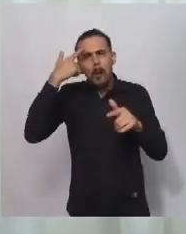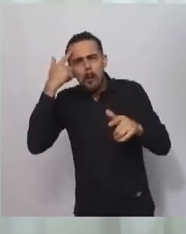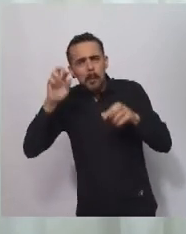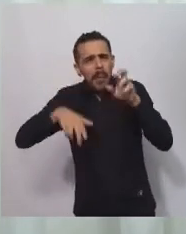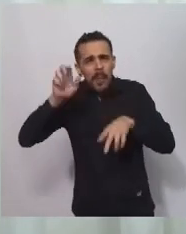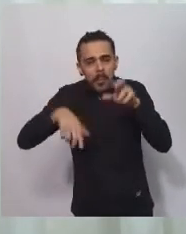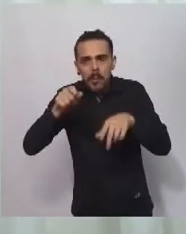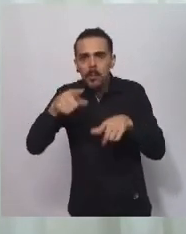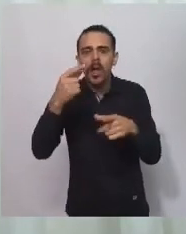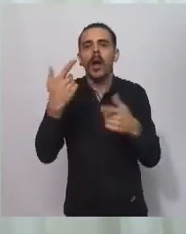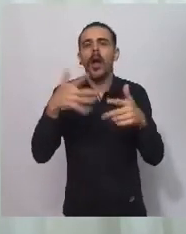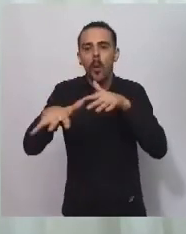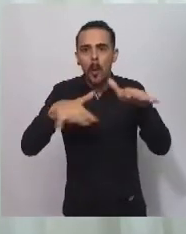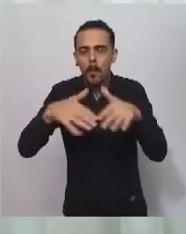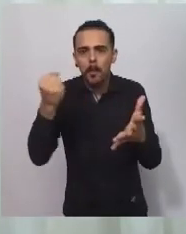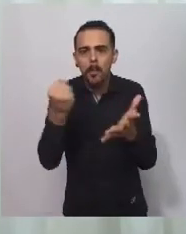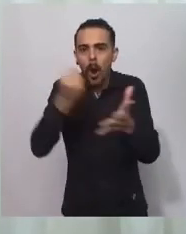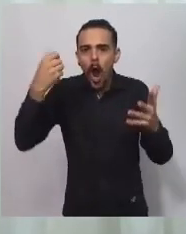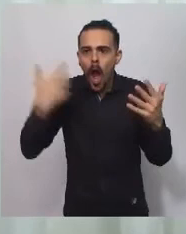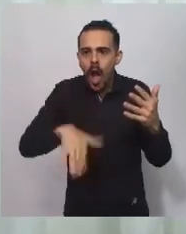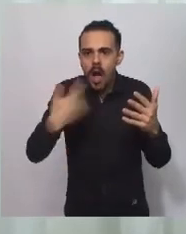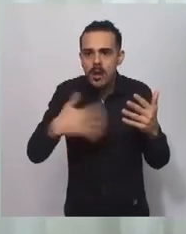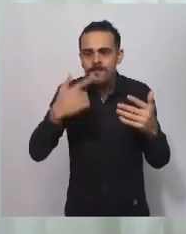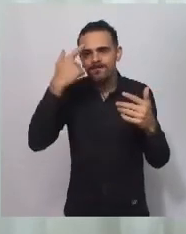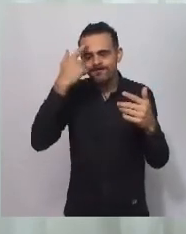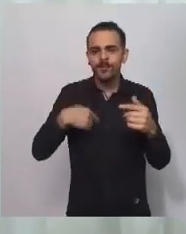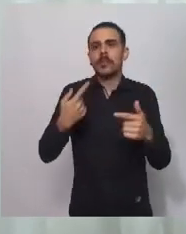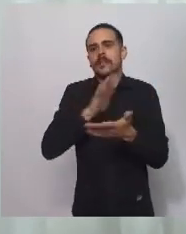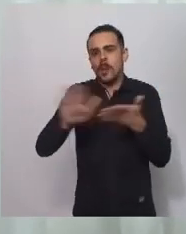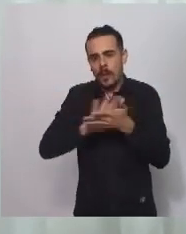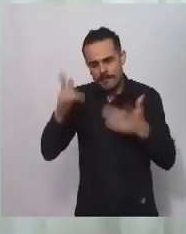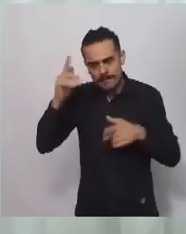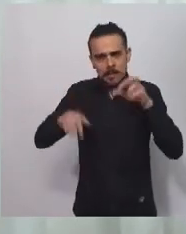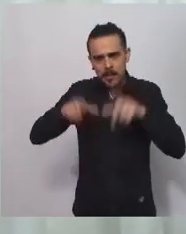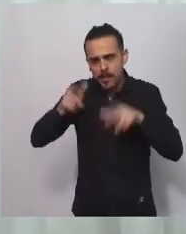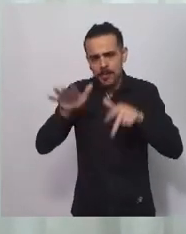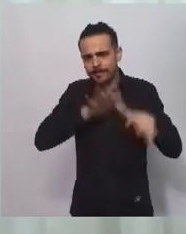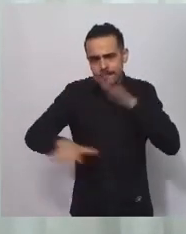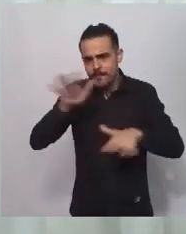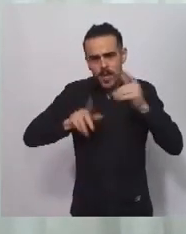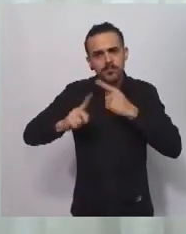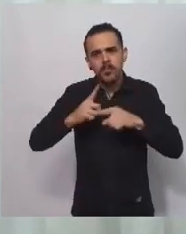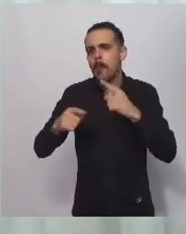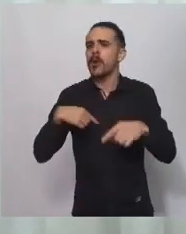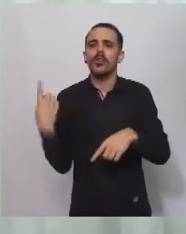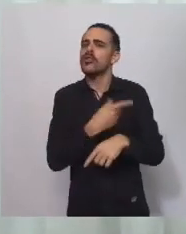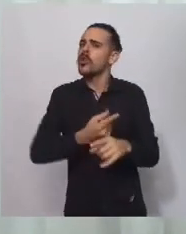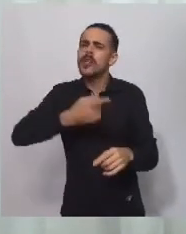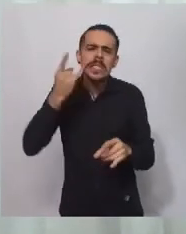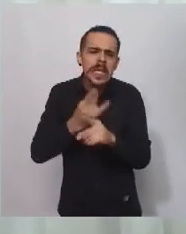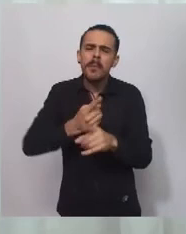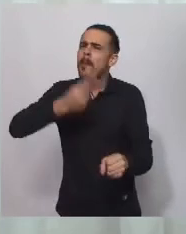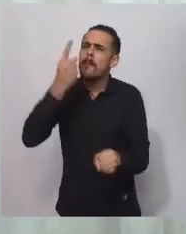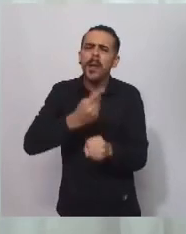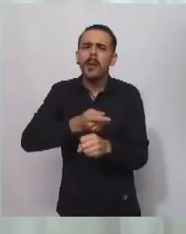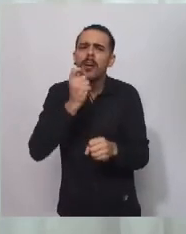la salud estamos priorizando la atención social de la población y estamos priorizando garantizar el